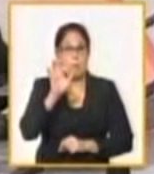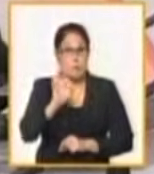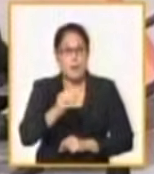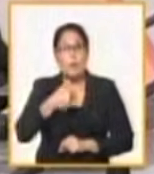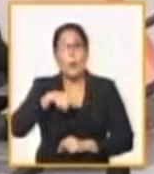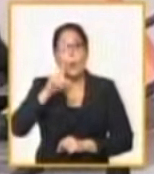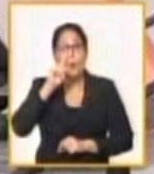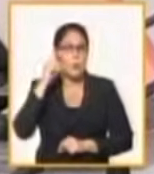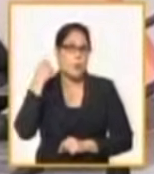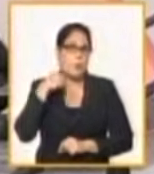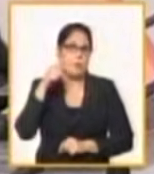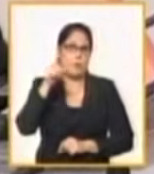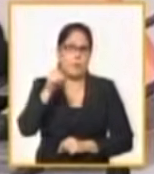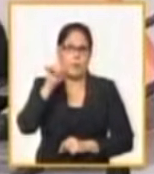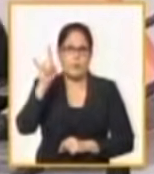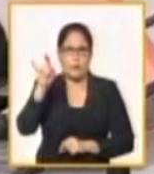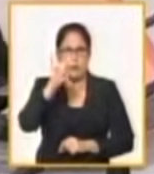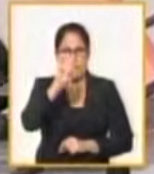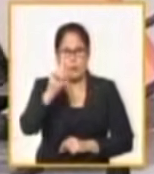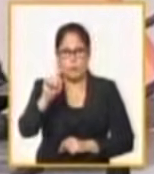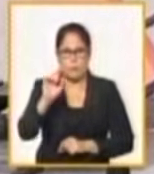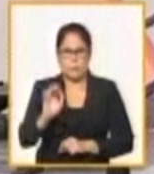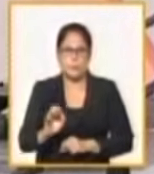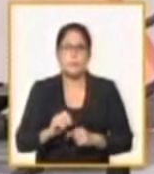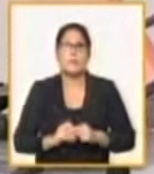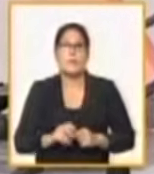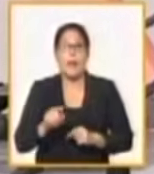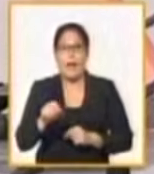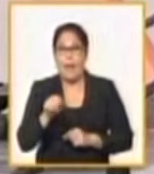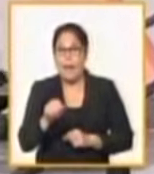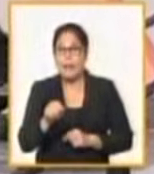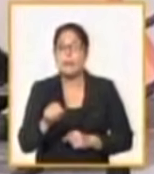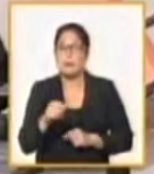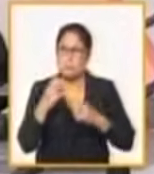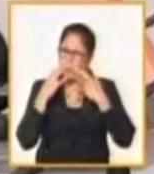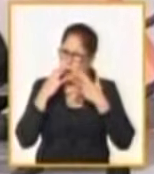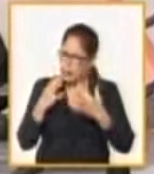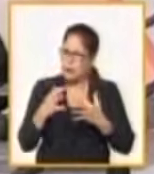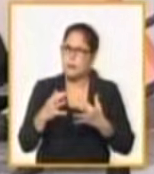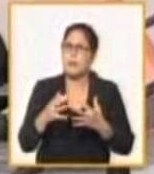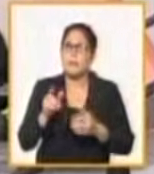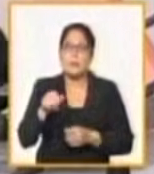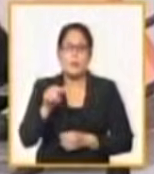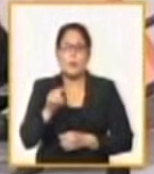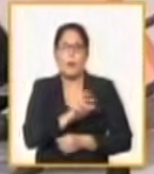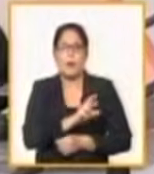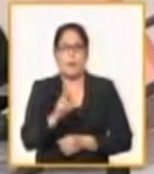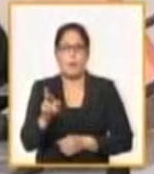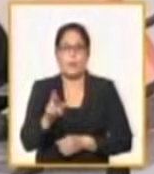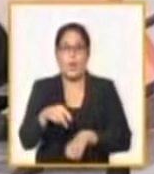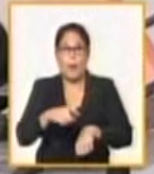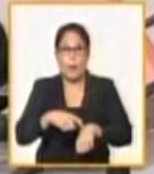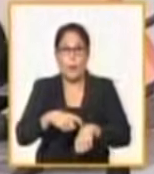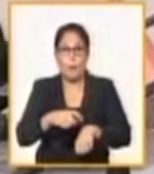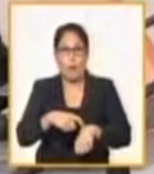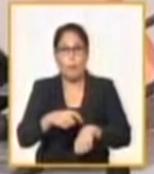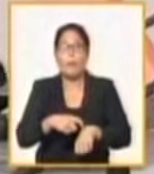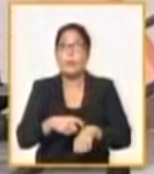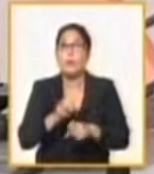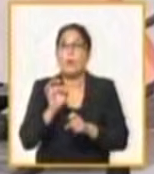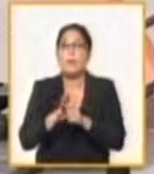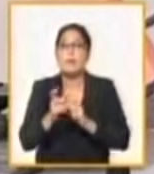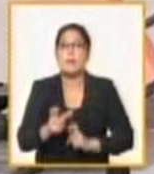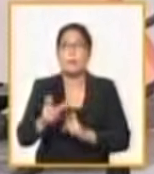de 1961. En un escenario extraordinario de la revolución, en un momento álgido también